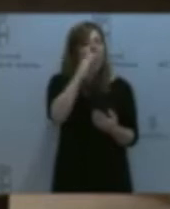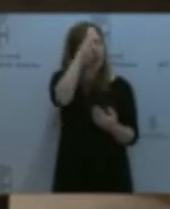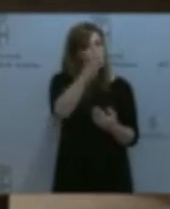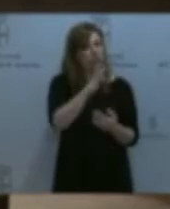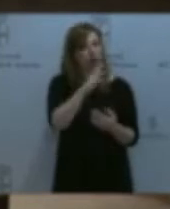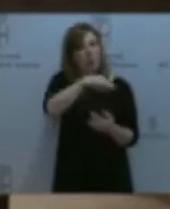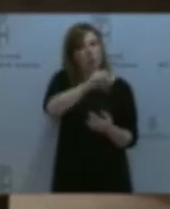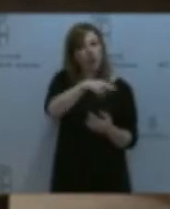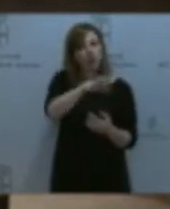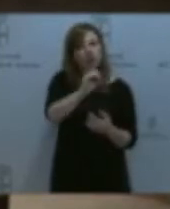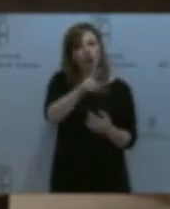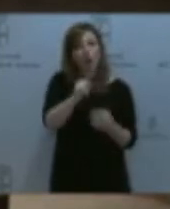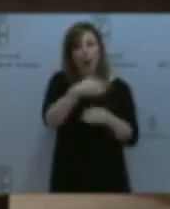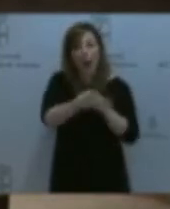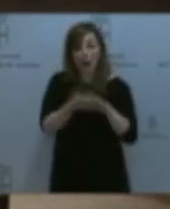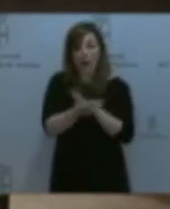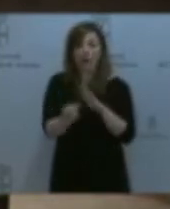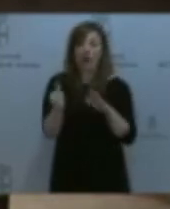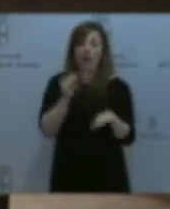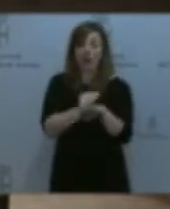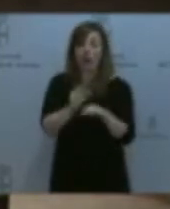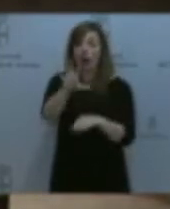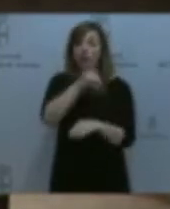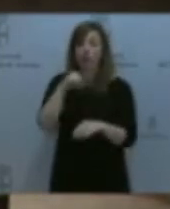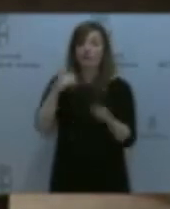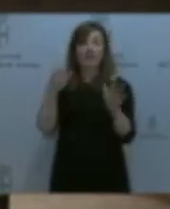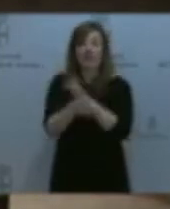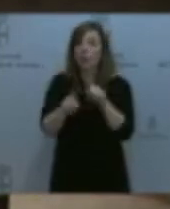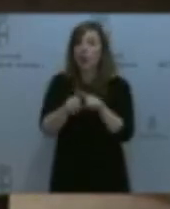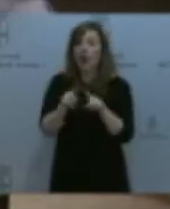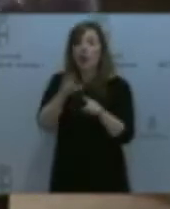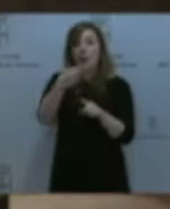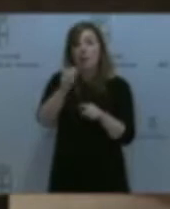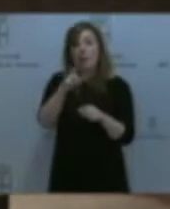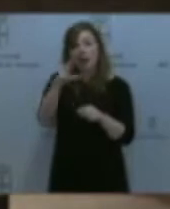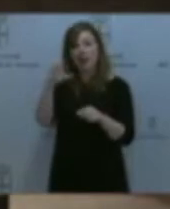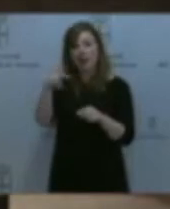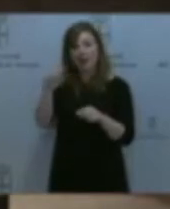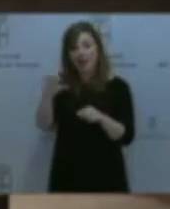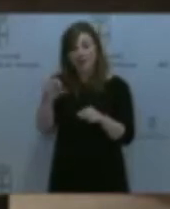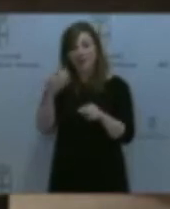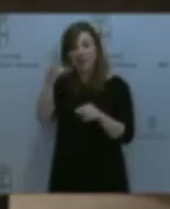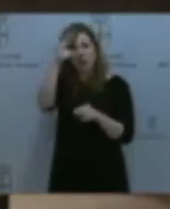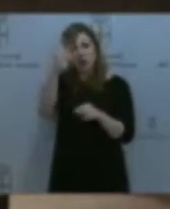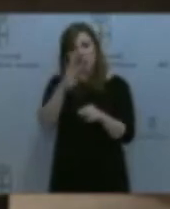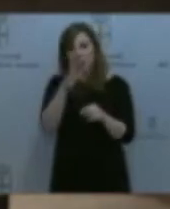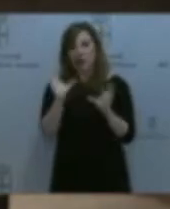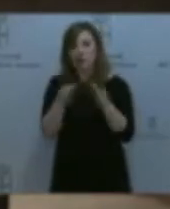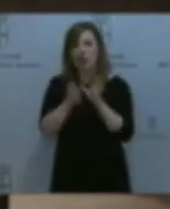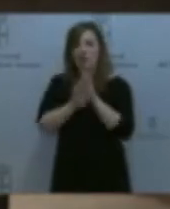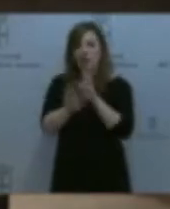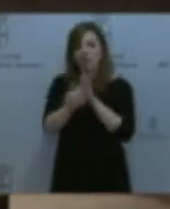hablar de financiación autonómica es como escuchar los consejos de Bárcenas para llevar una comunidad de vecinos. Y tampoco se puede